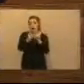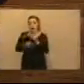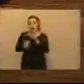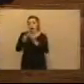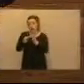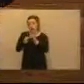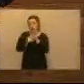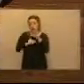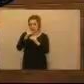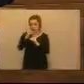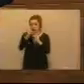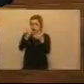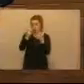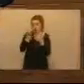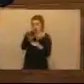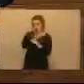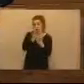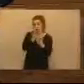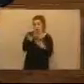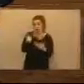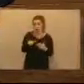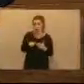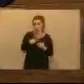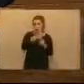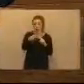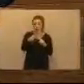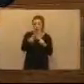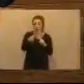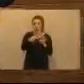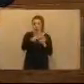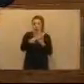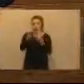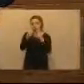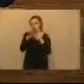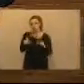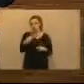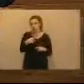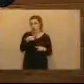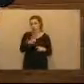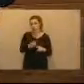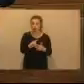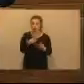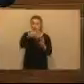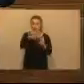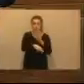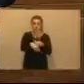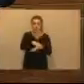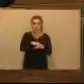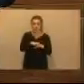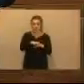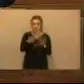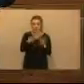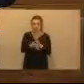previamente. Y respecto a los instrumentos y la música, pues lo que le he dicho, la normativa básica